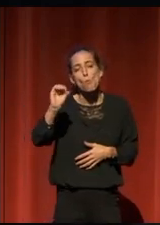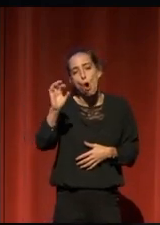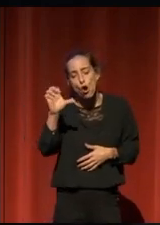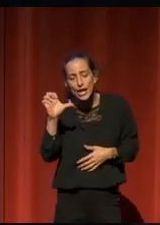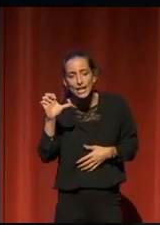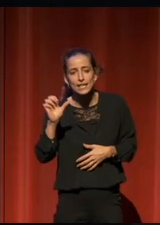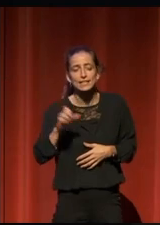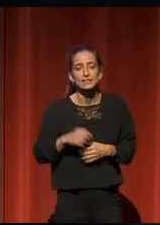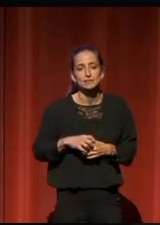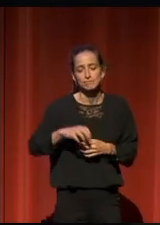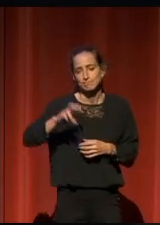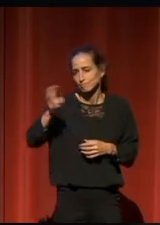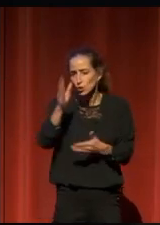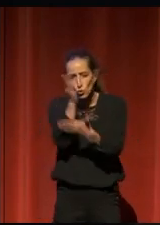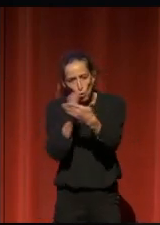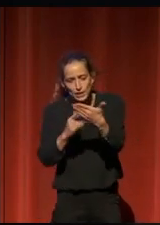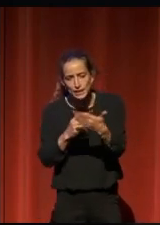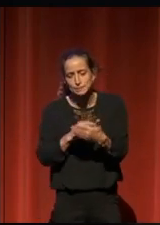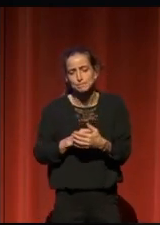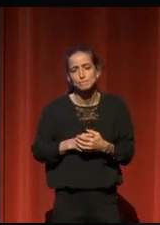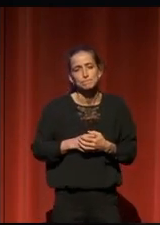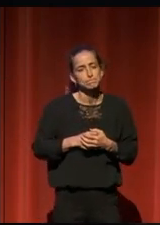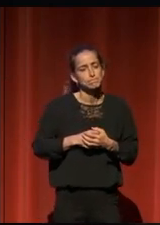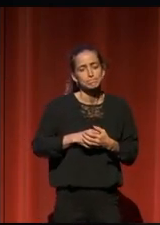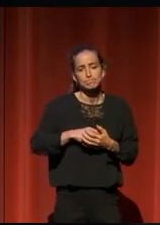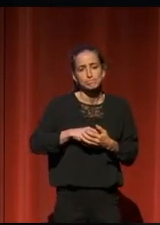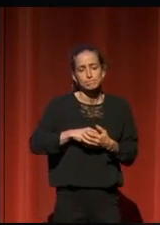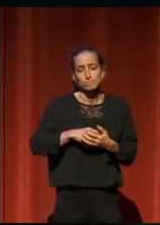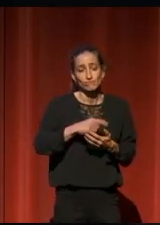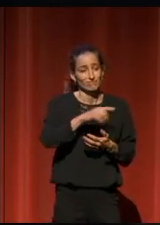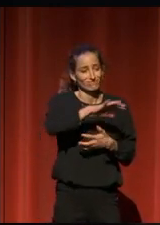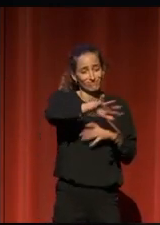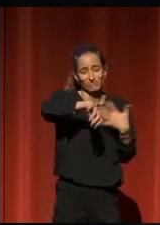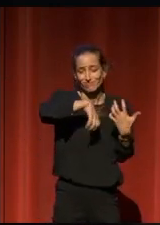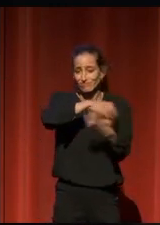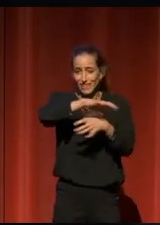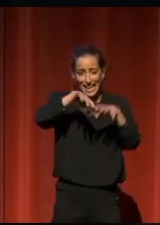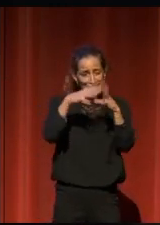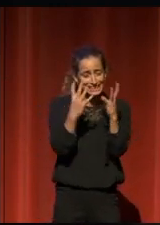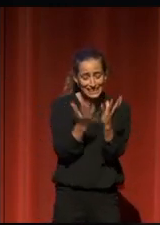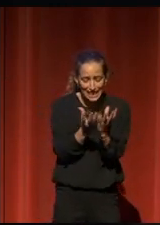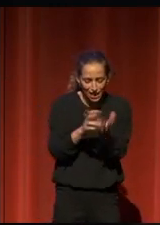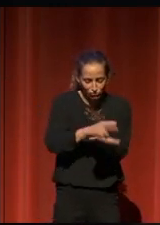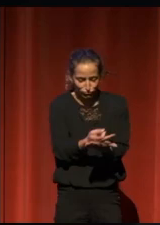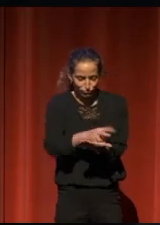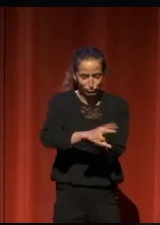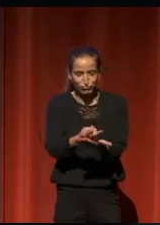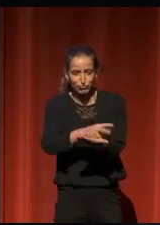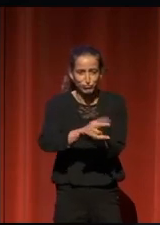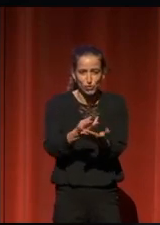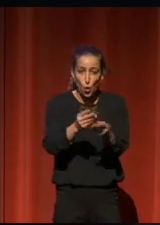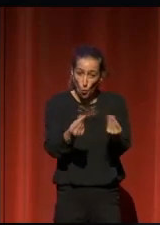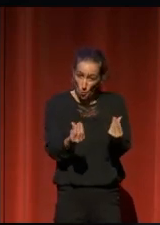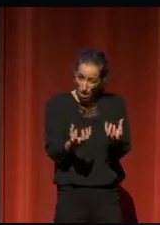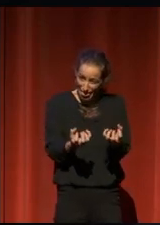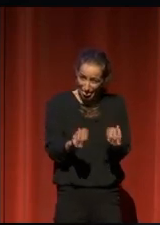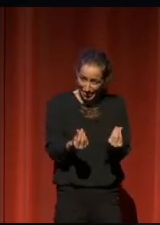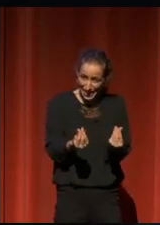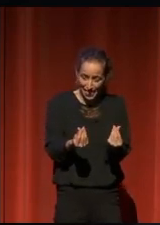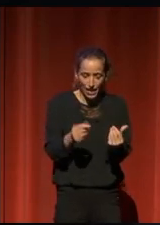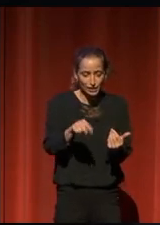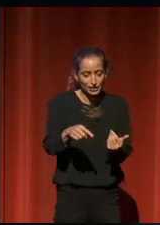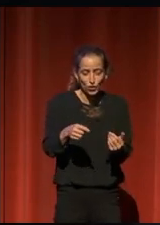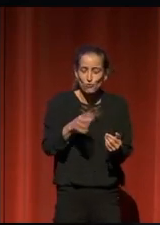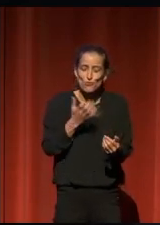llámalos. Se revuelcan en la tierra humedecida como si supieran que todo está en